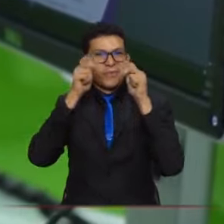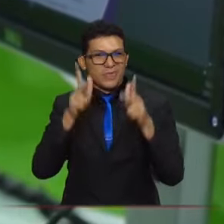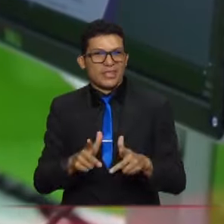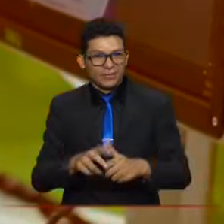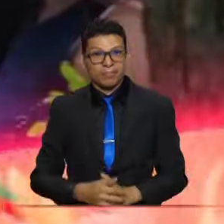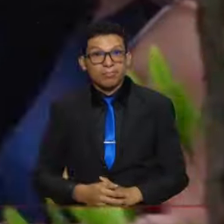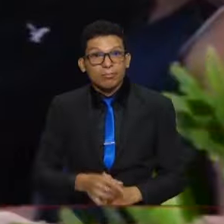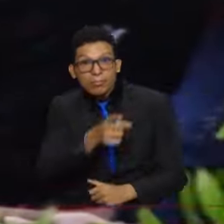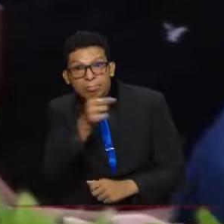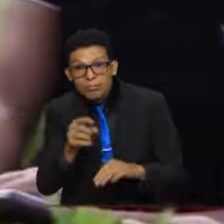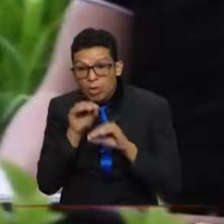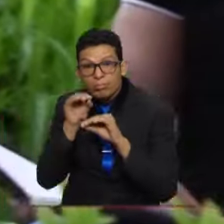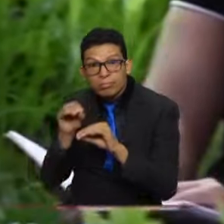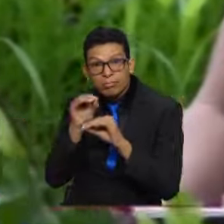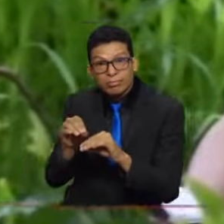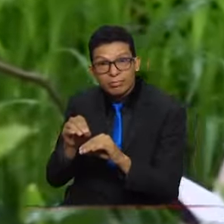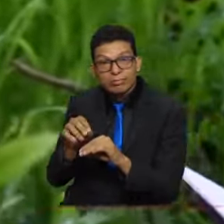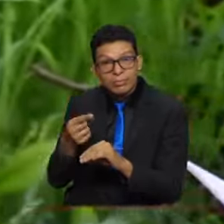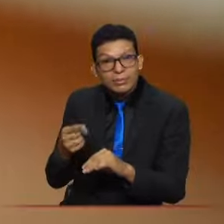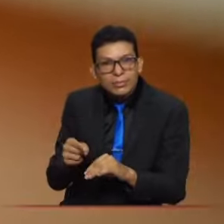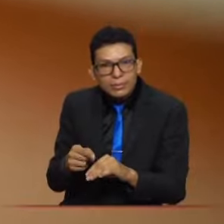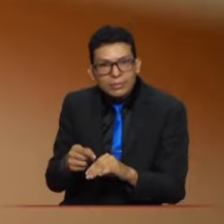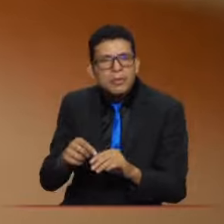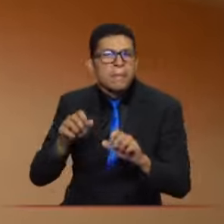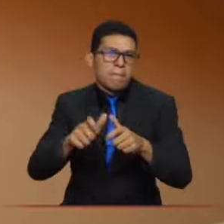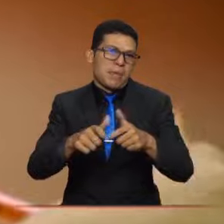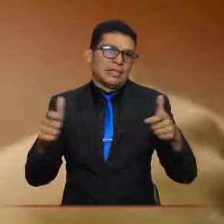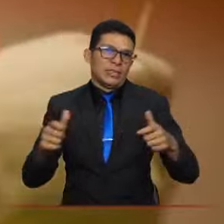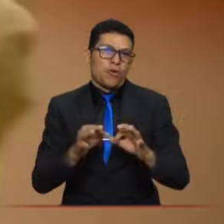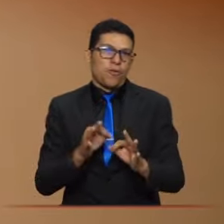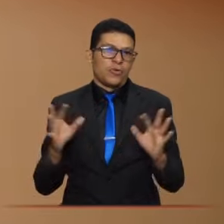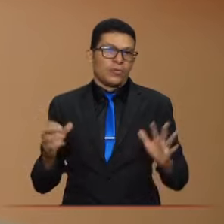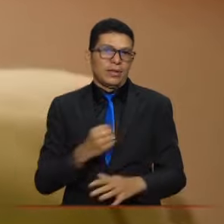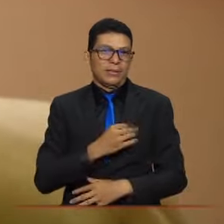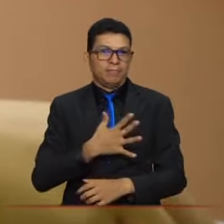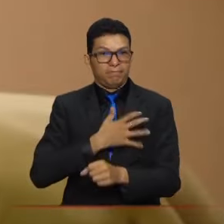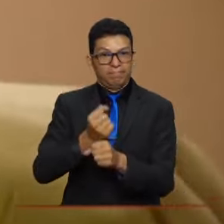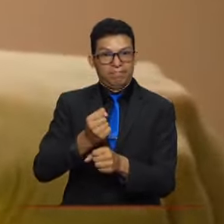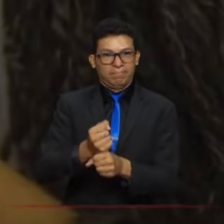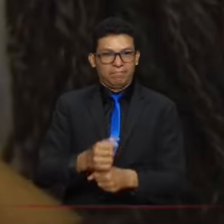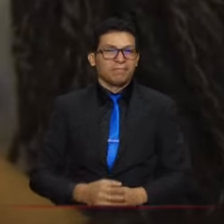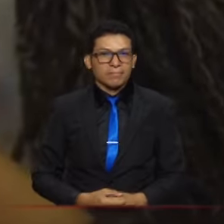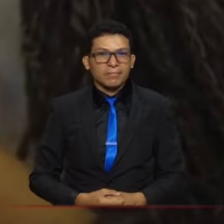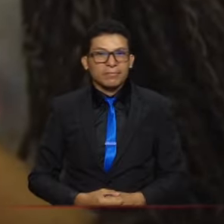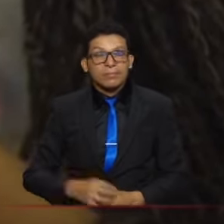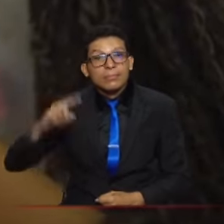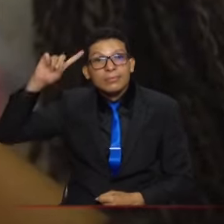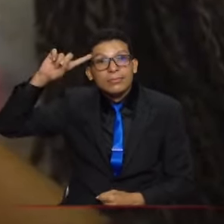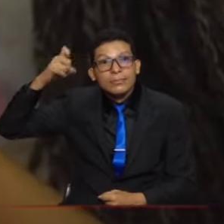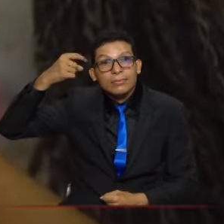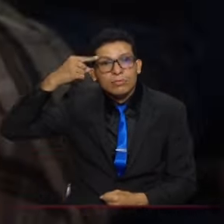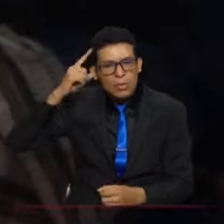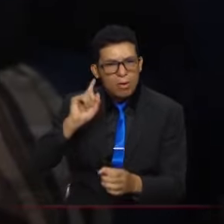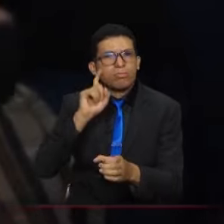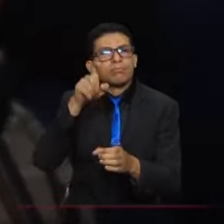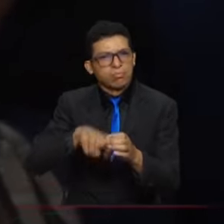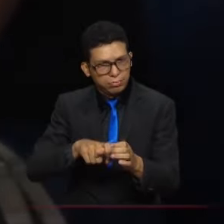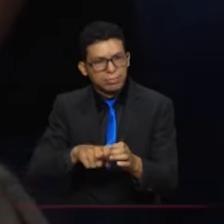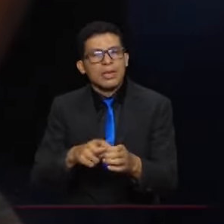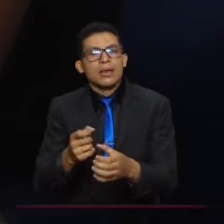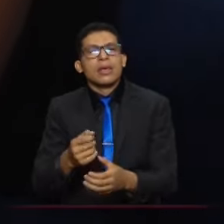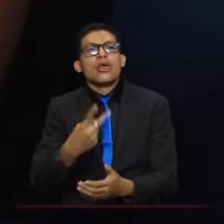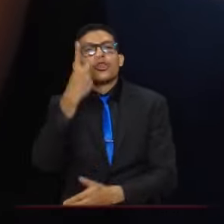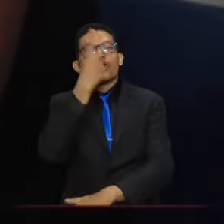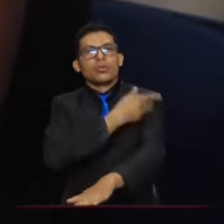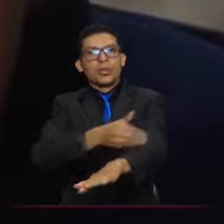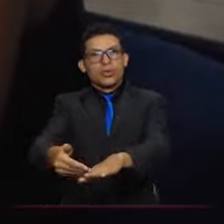las personas que se formen en estos programas tendrán mayor oportunidad para emplearse. La gobernación está vinculándose con hasta 2